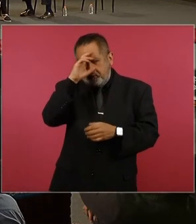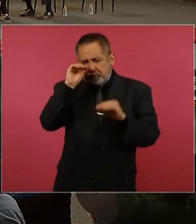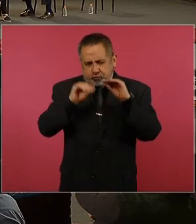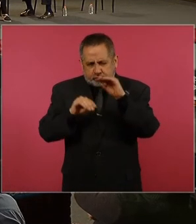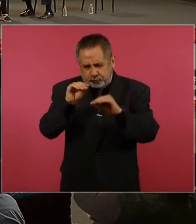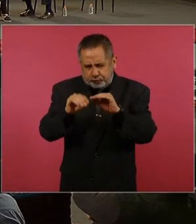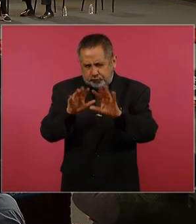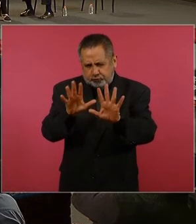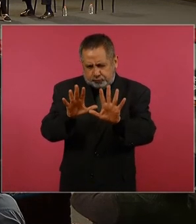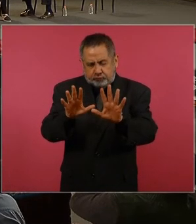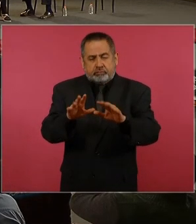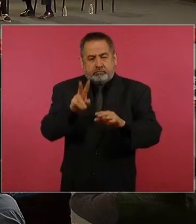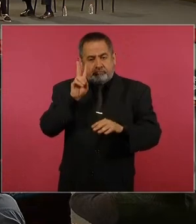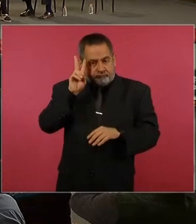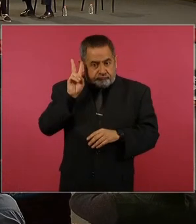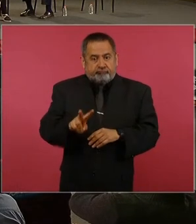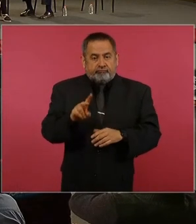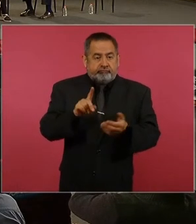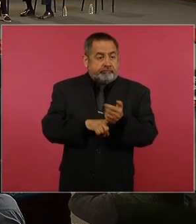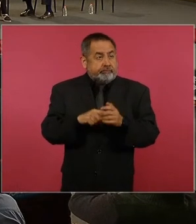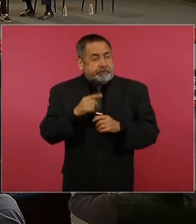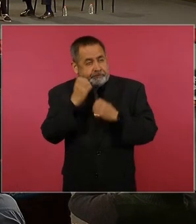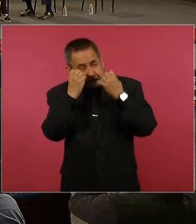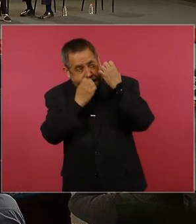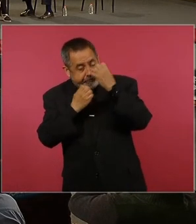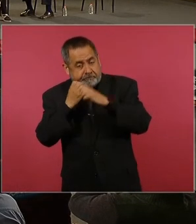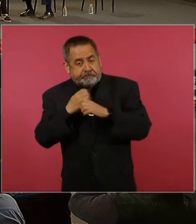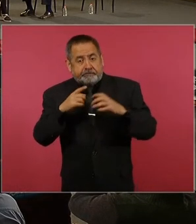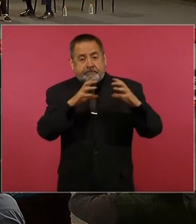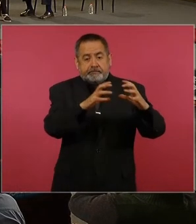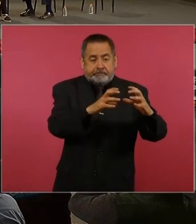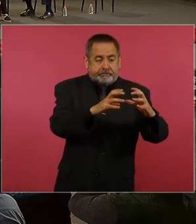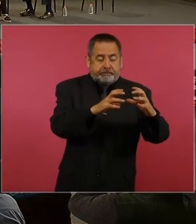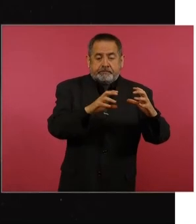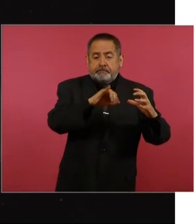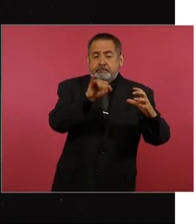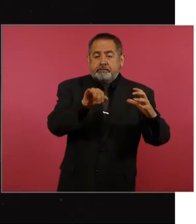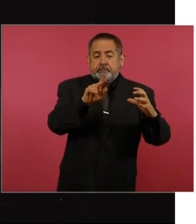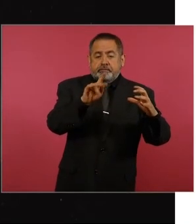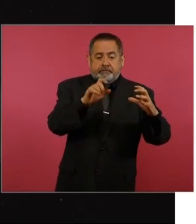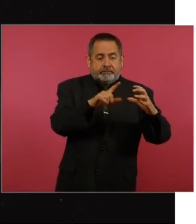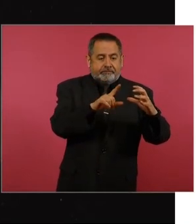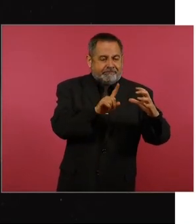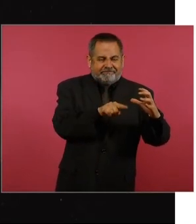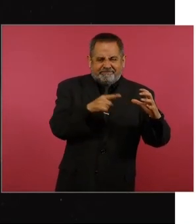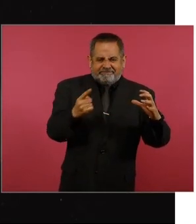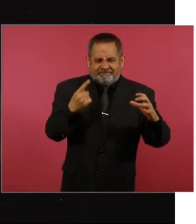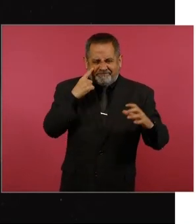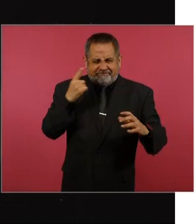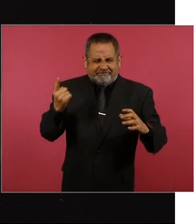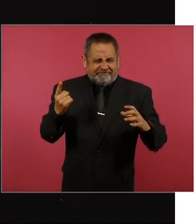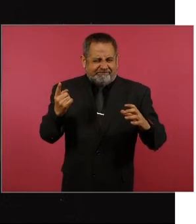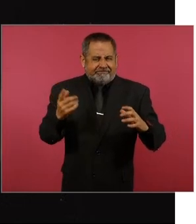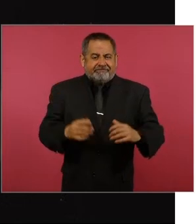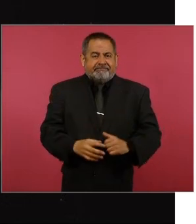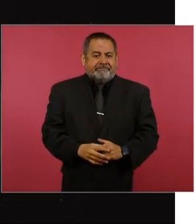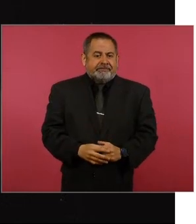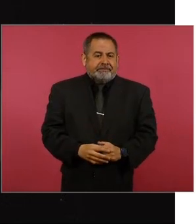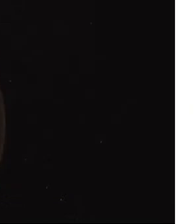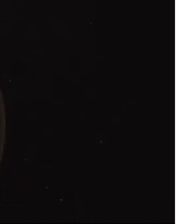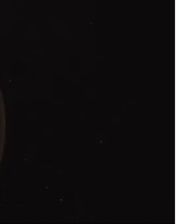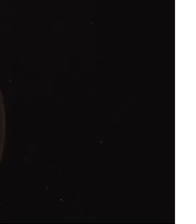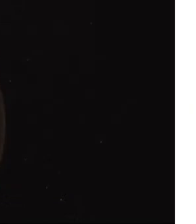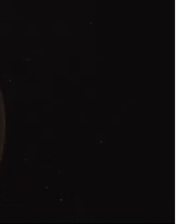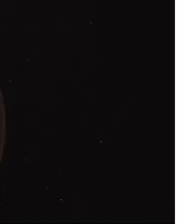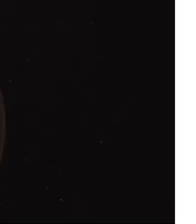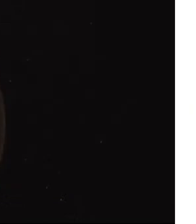planeta del tamaño mucho más grande que Júpiter y que tiene como luna un planeta del tamaño de Neptuno. Y Neptuno es 4 veces más grande